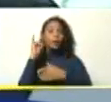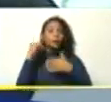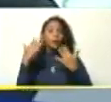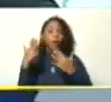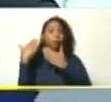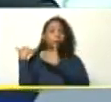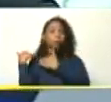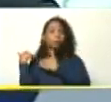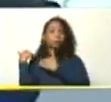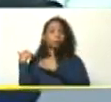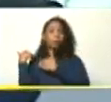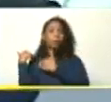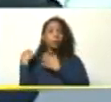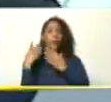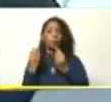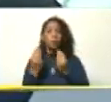cargar